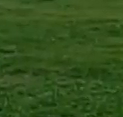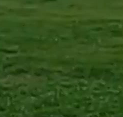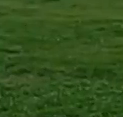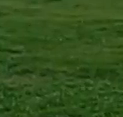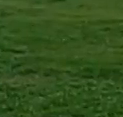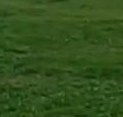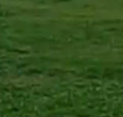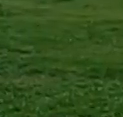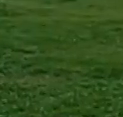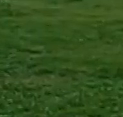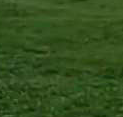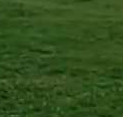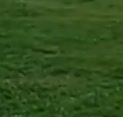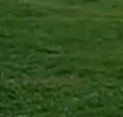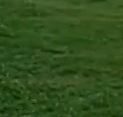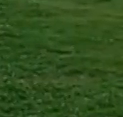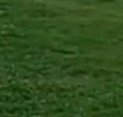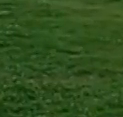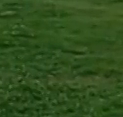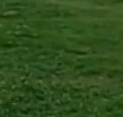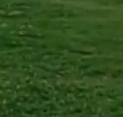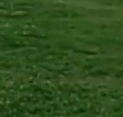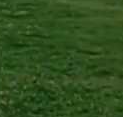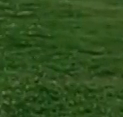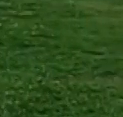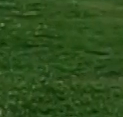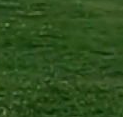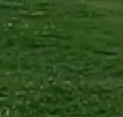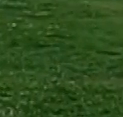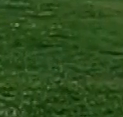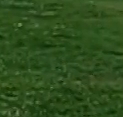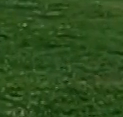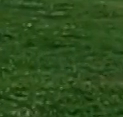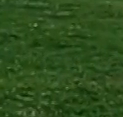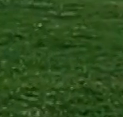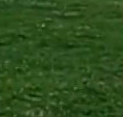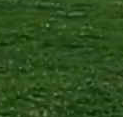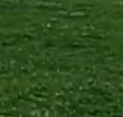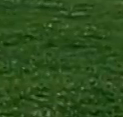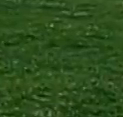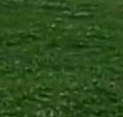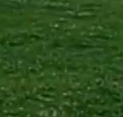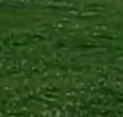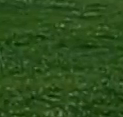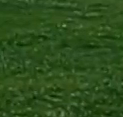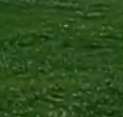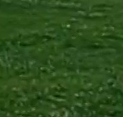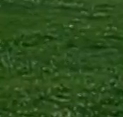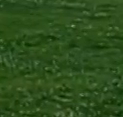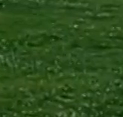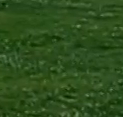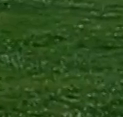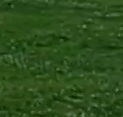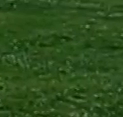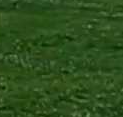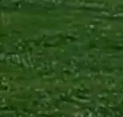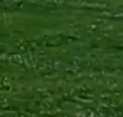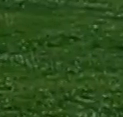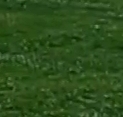Repano, en lo que están mostrando las fortalezas de la producción de cambures. Esta